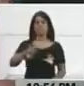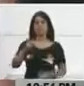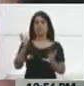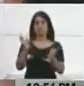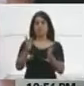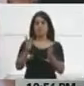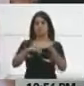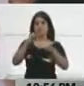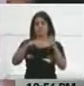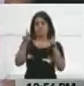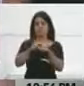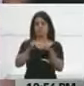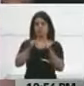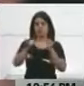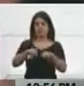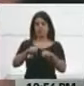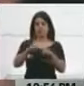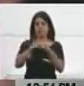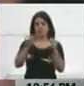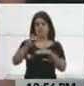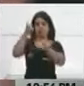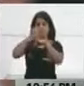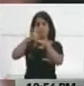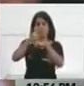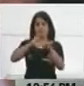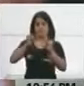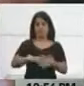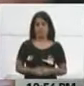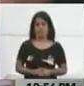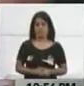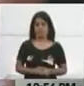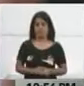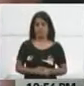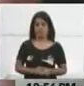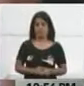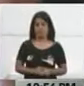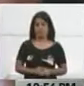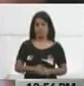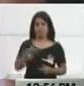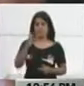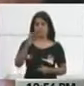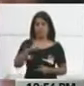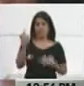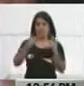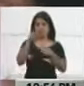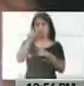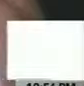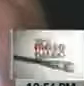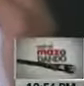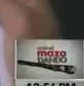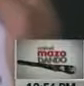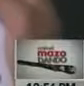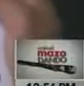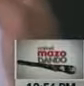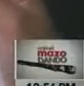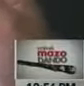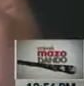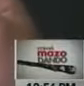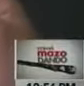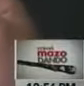62, huyen de la policía jefes extremistas. Buscado Domingo Alberto Rangel, Pompeyo Márquez Sáenz Mérida. Se busca vivo